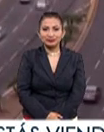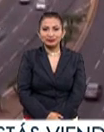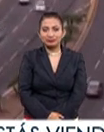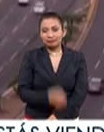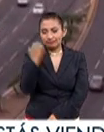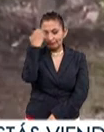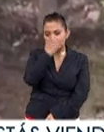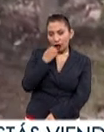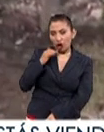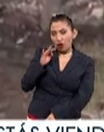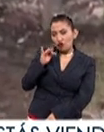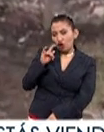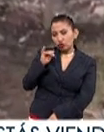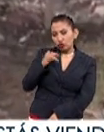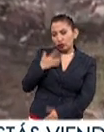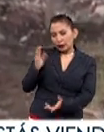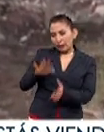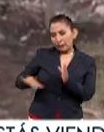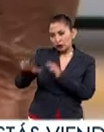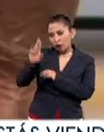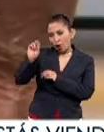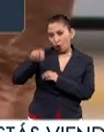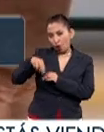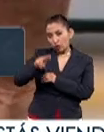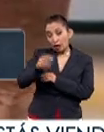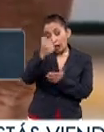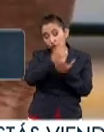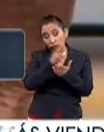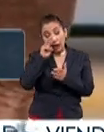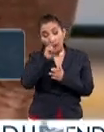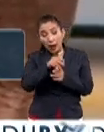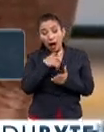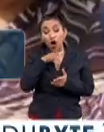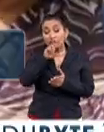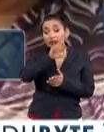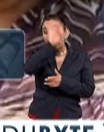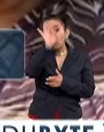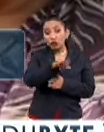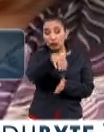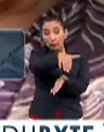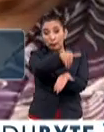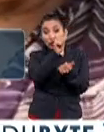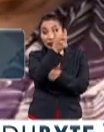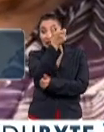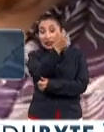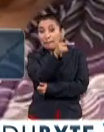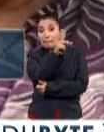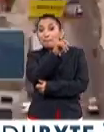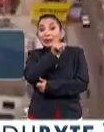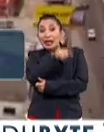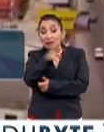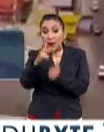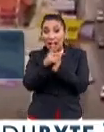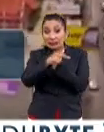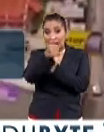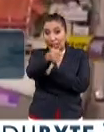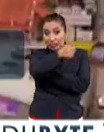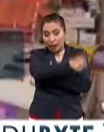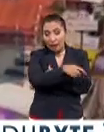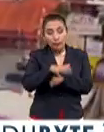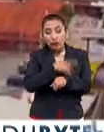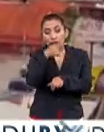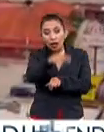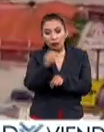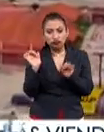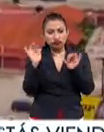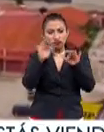De acuerdo con el Fondo de Población de las Naciones Unidas, las ciudades aportan el 80% del Producto Interno Bruto de los países. Debido a